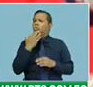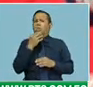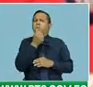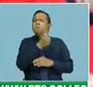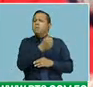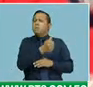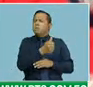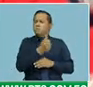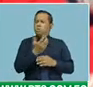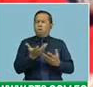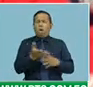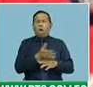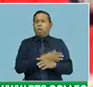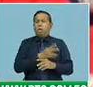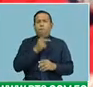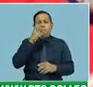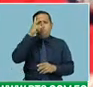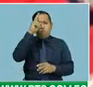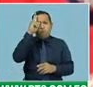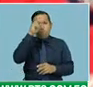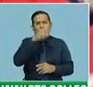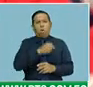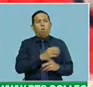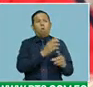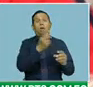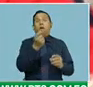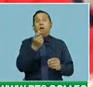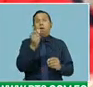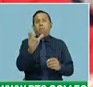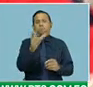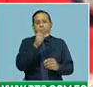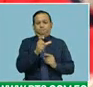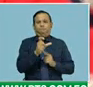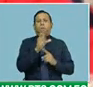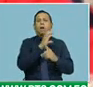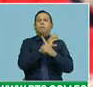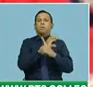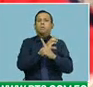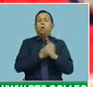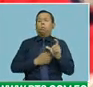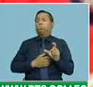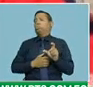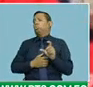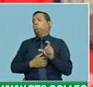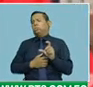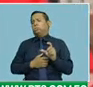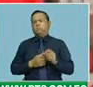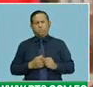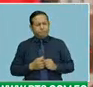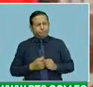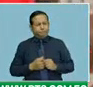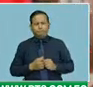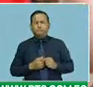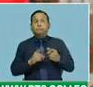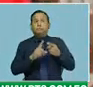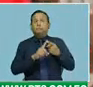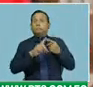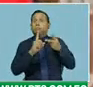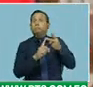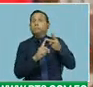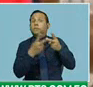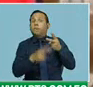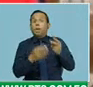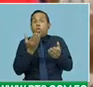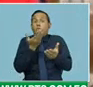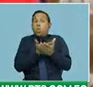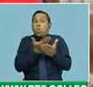obtención irregular del carnet de discapacidad. Lo segundo, a la presentación de supuestos documentos falsos para